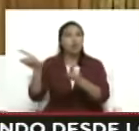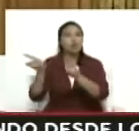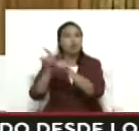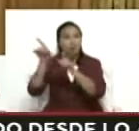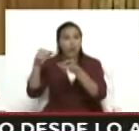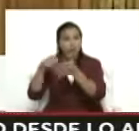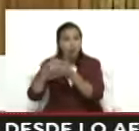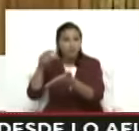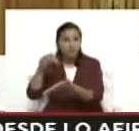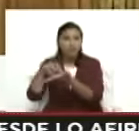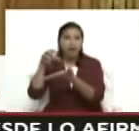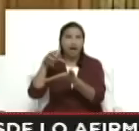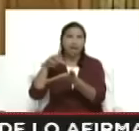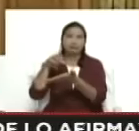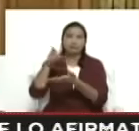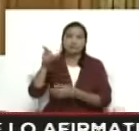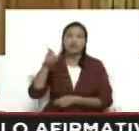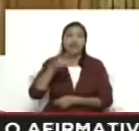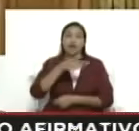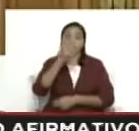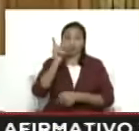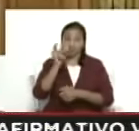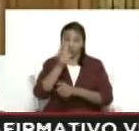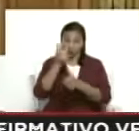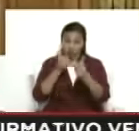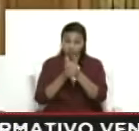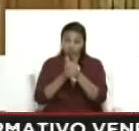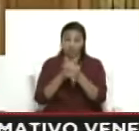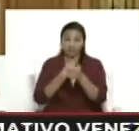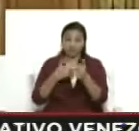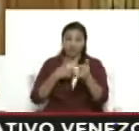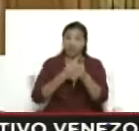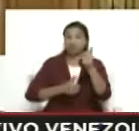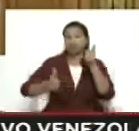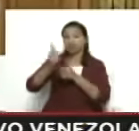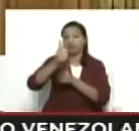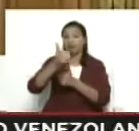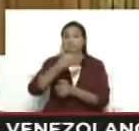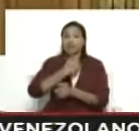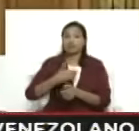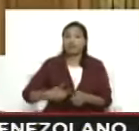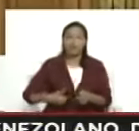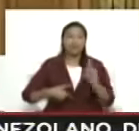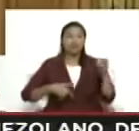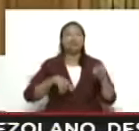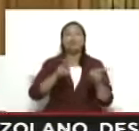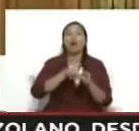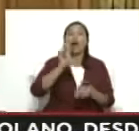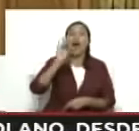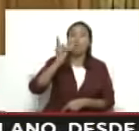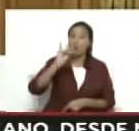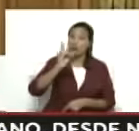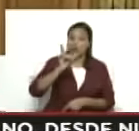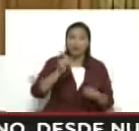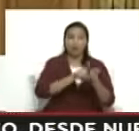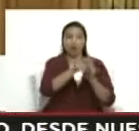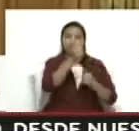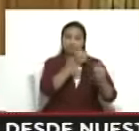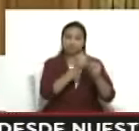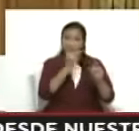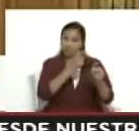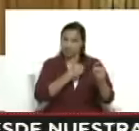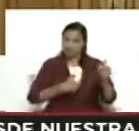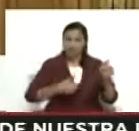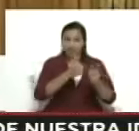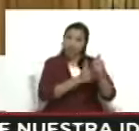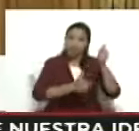vicepresidente se quedó de presidente. En Bolivia hicieron lo mismo y el vicepresidente se quedó de presidente. Y